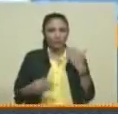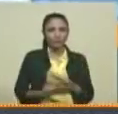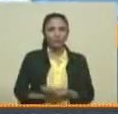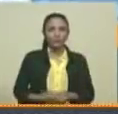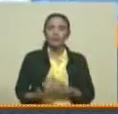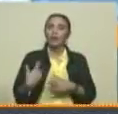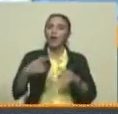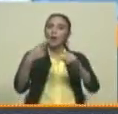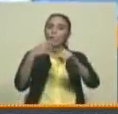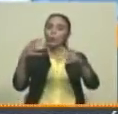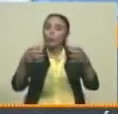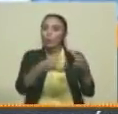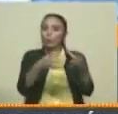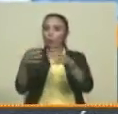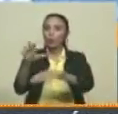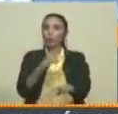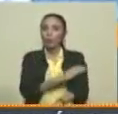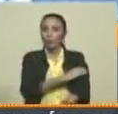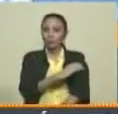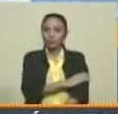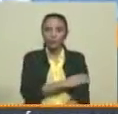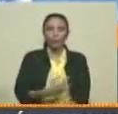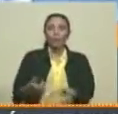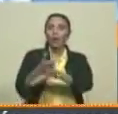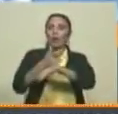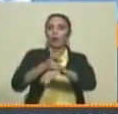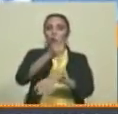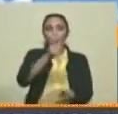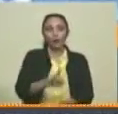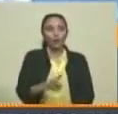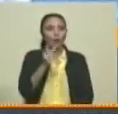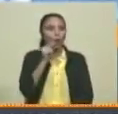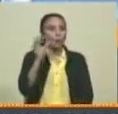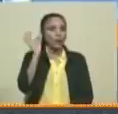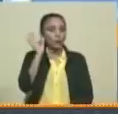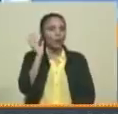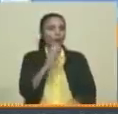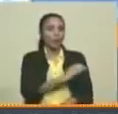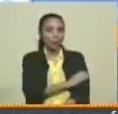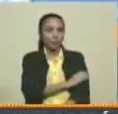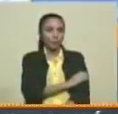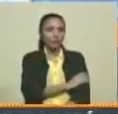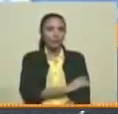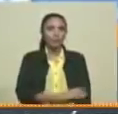políticos de la oposición, a los gobernadores y gobernadoras de la oposición.